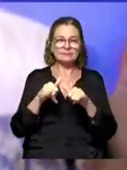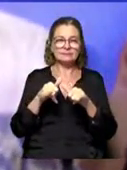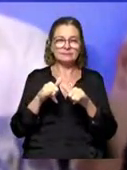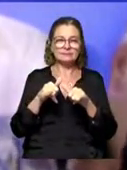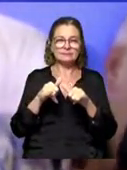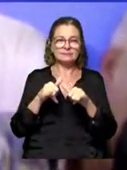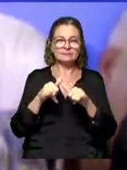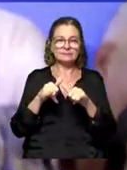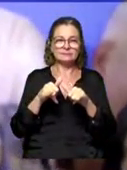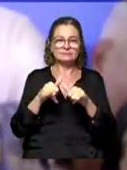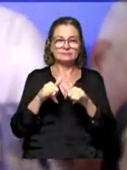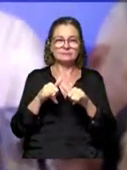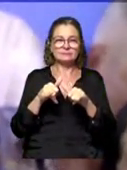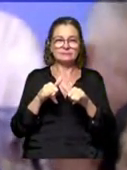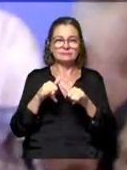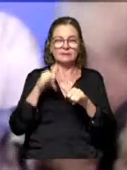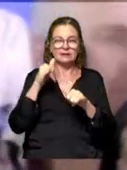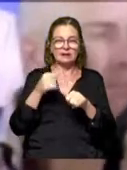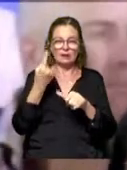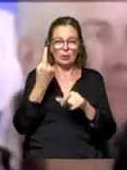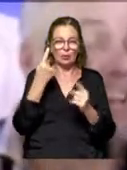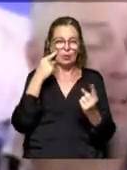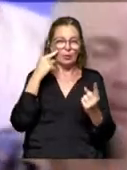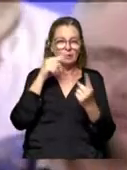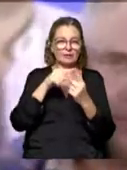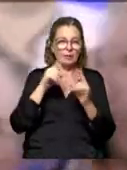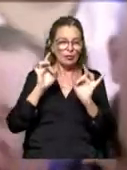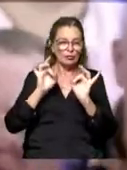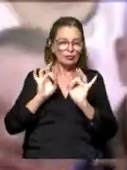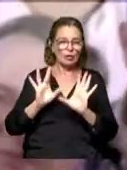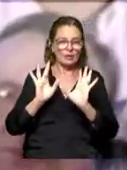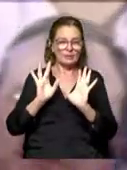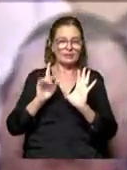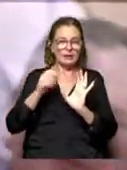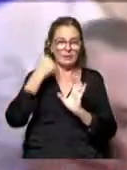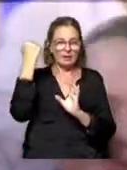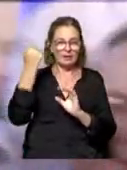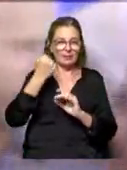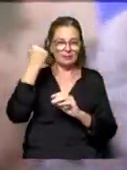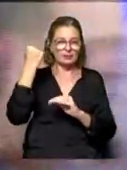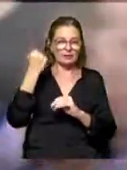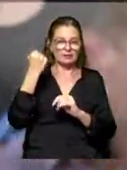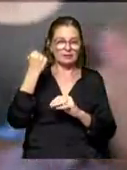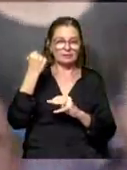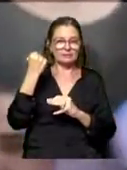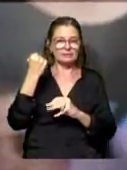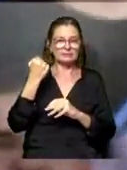que tiene un solo objetivo, el más importante: